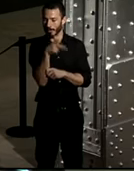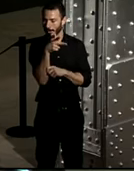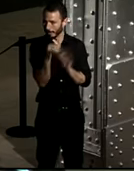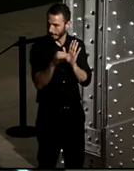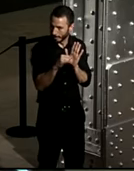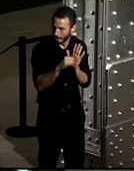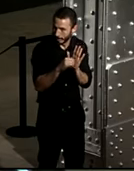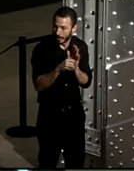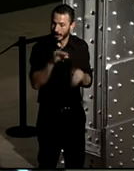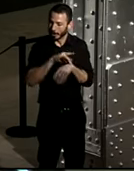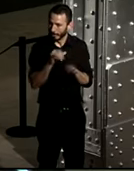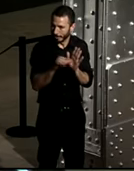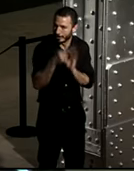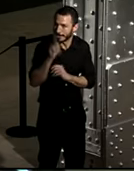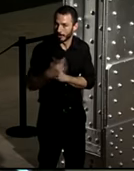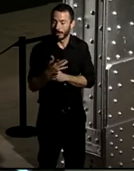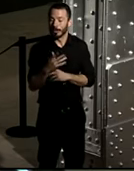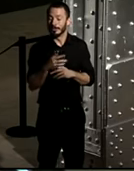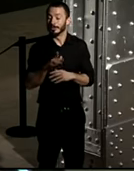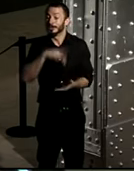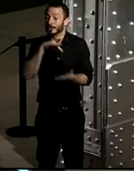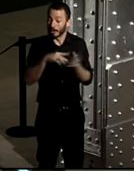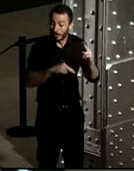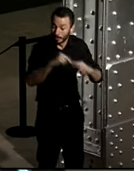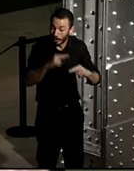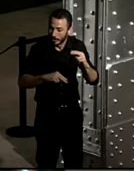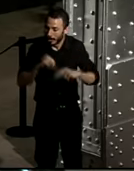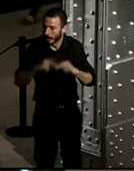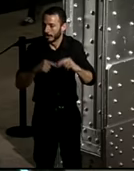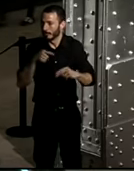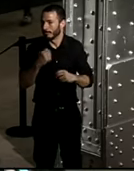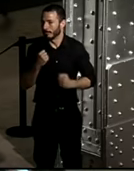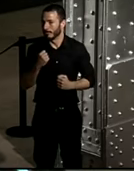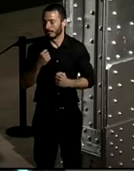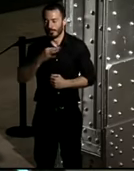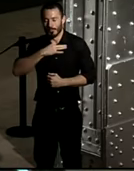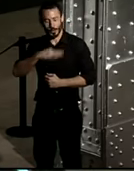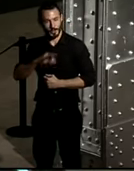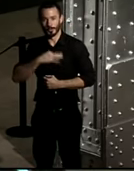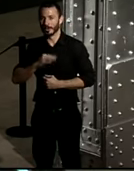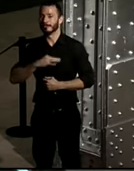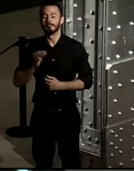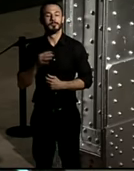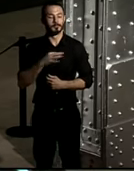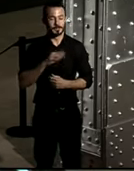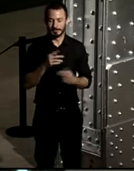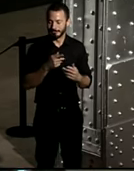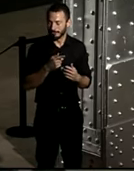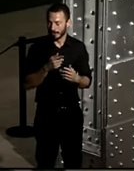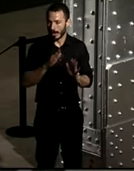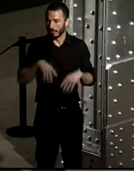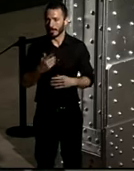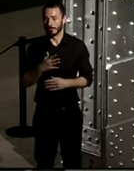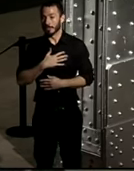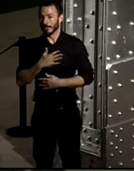guión. Pero en el montaje realmente tienes tanto potencial y lo tienes ya todo ahí que para mí